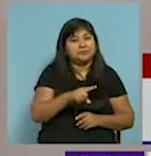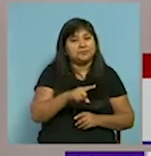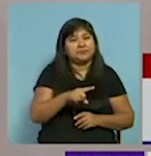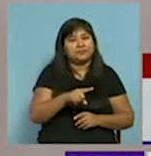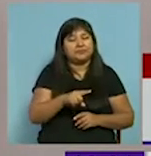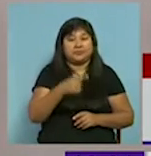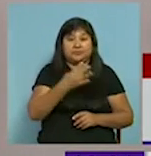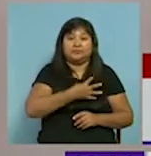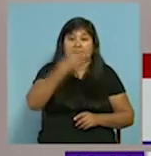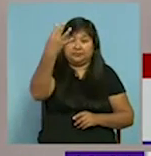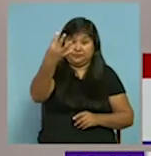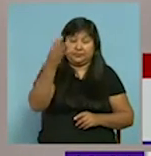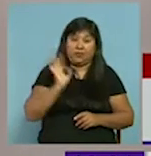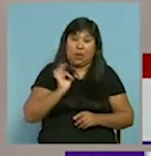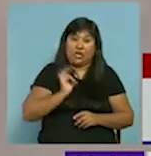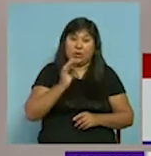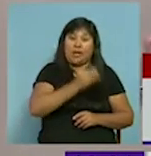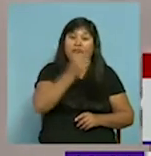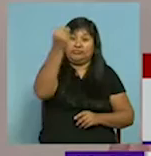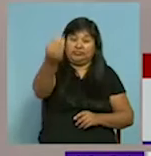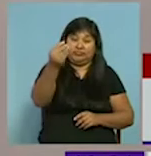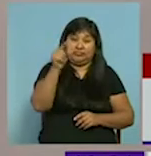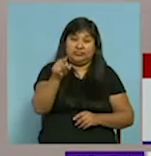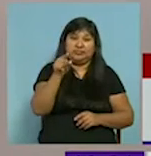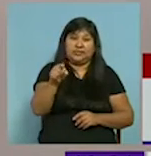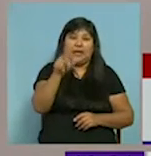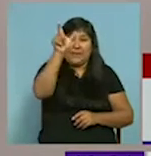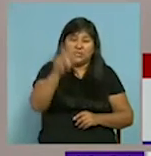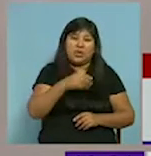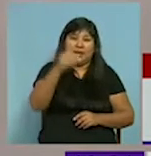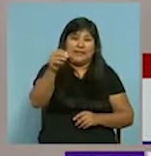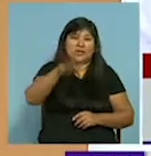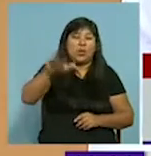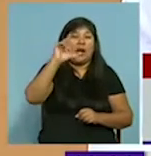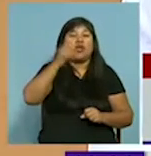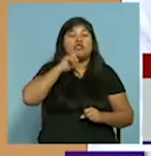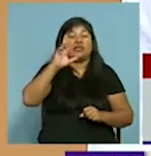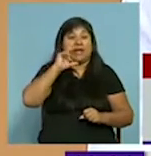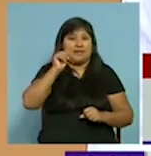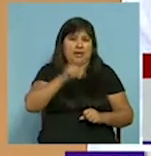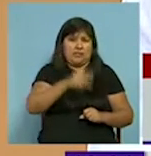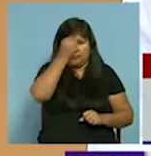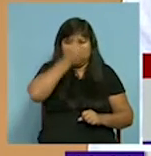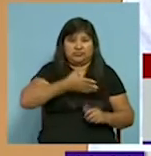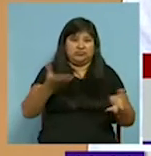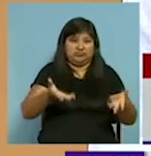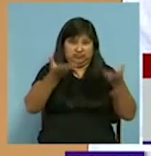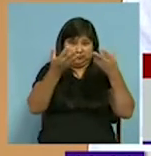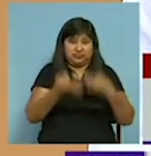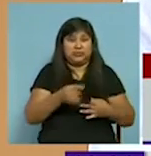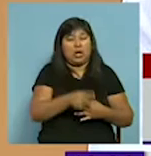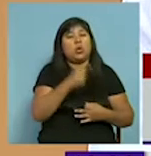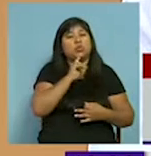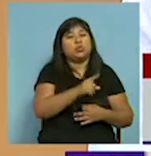costa rica con un crecimiento constante en lo personal en lo profesional también como ha sido el trabajo que ha ido realizando